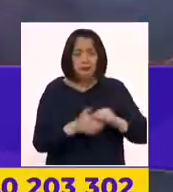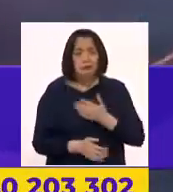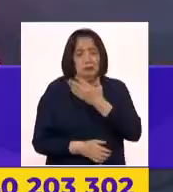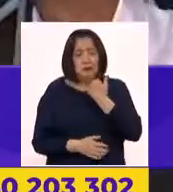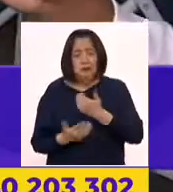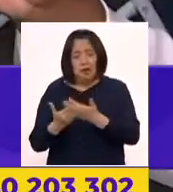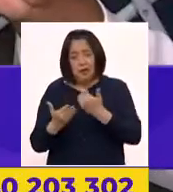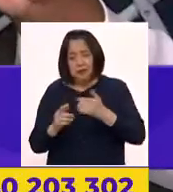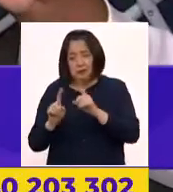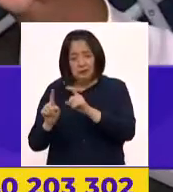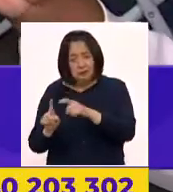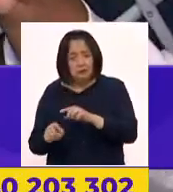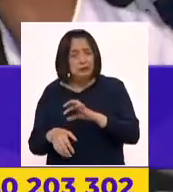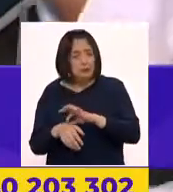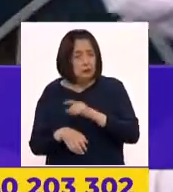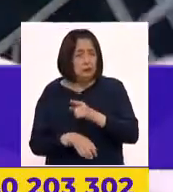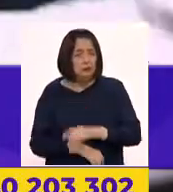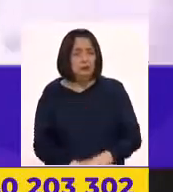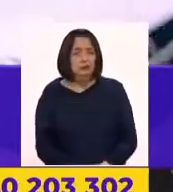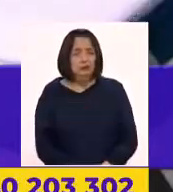consultar previamente a su médico.